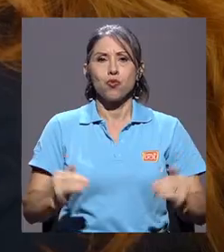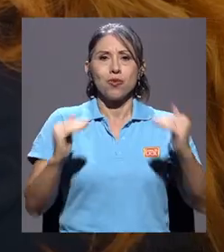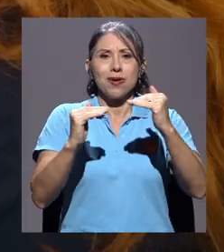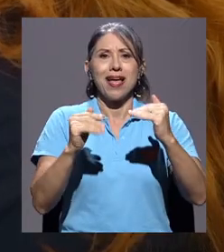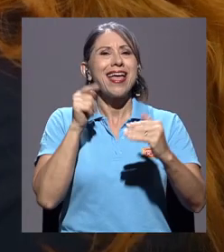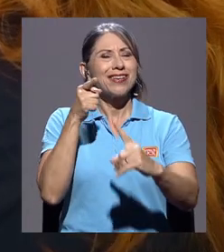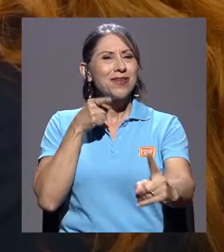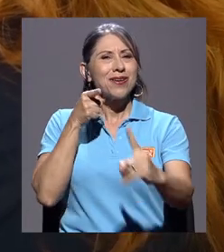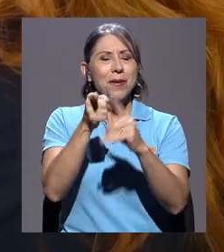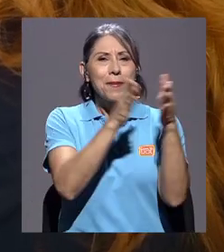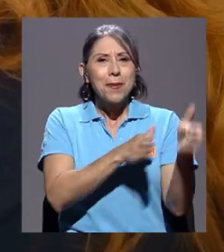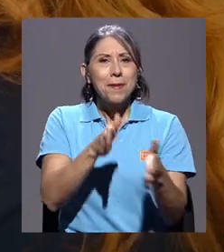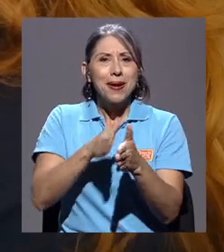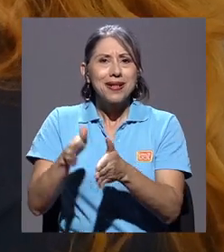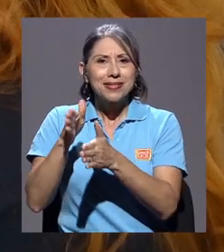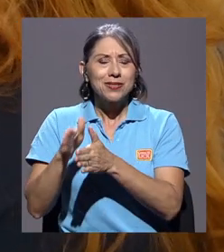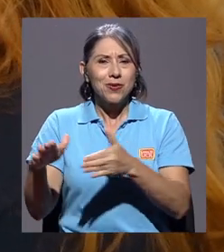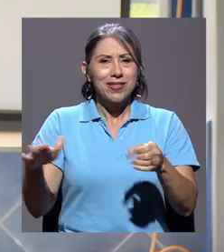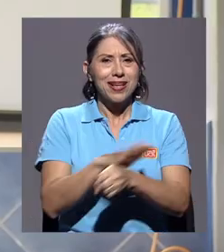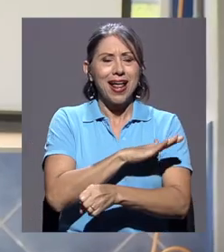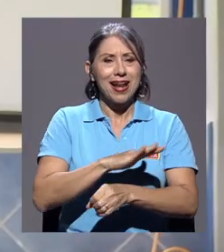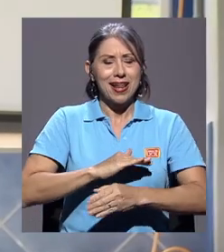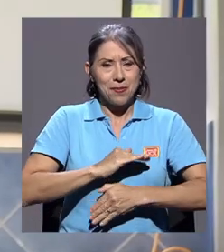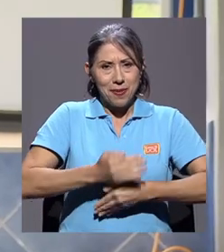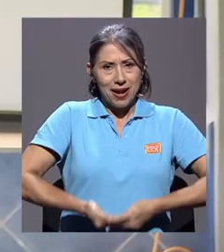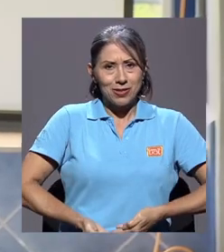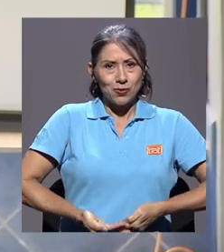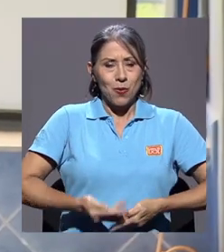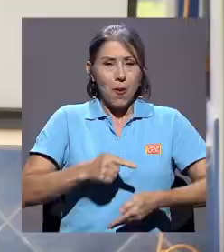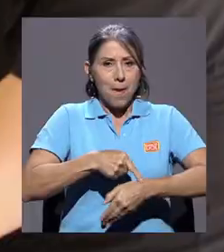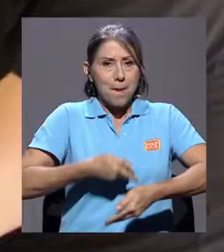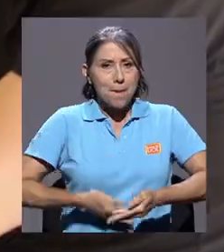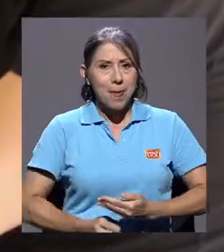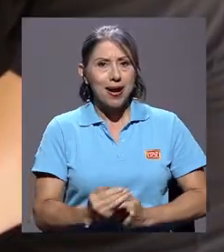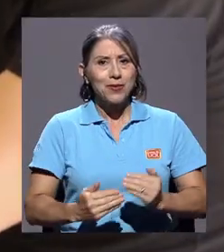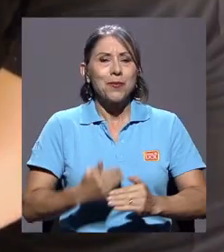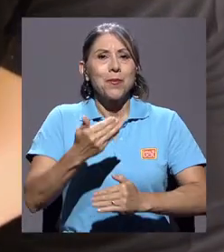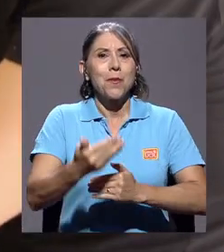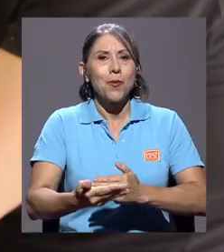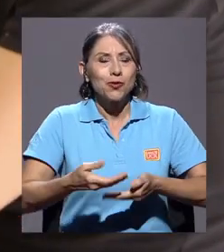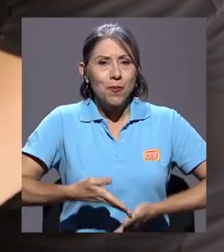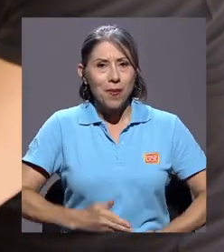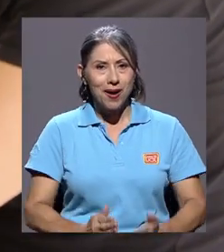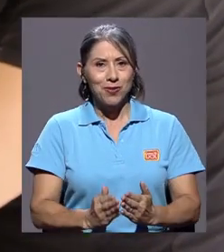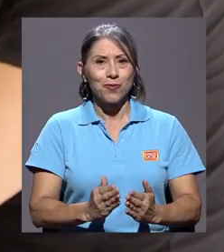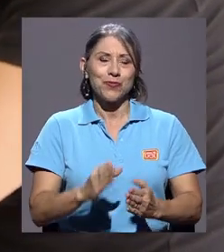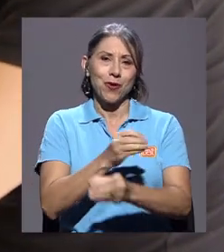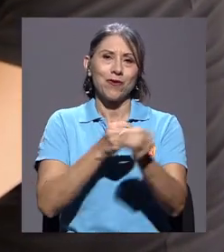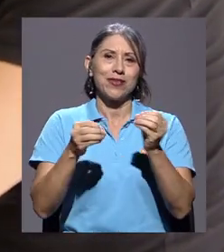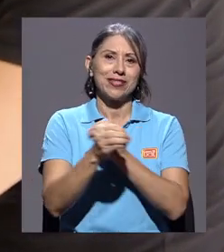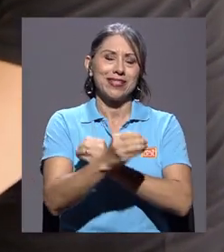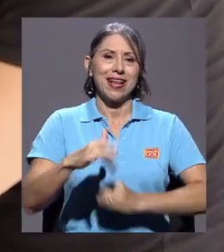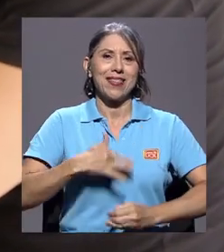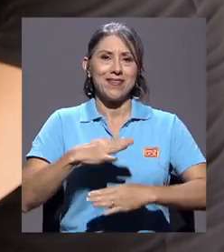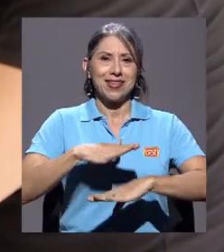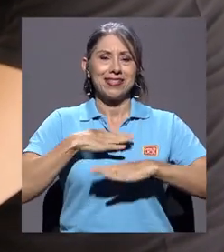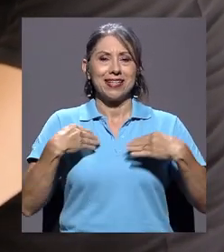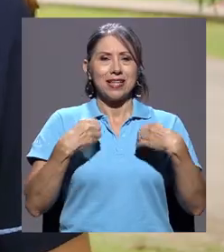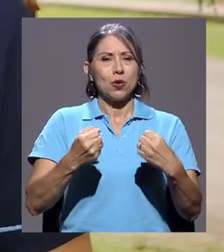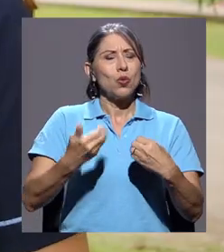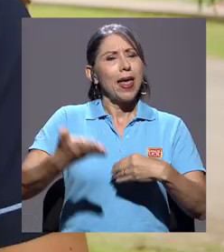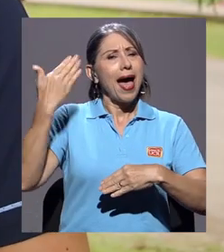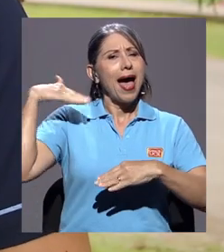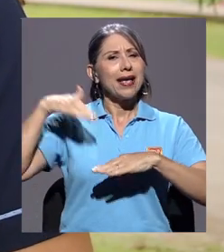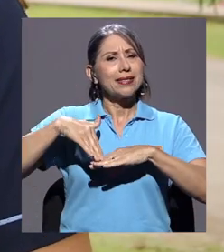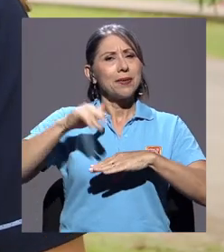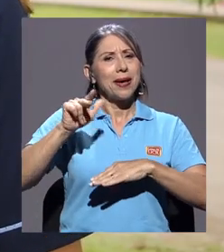preparación integral del embarazo, parto y posparto, curso que ofrece la Oficina de Bienestar y Salud desde hace más de 30 años. El